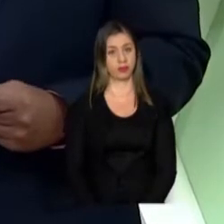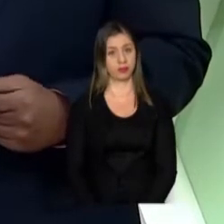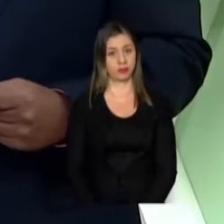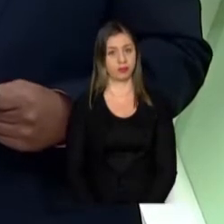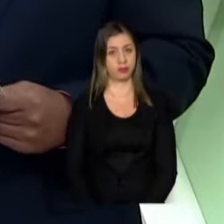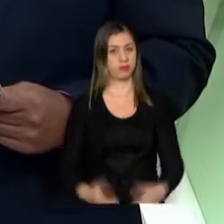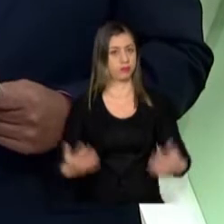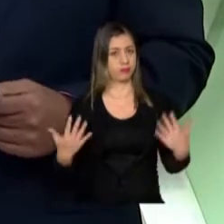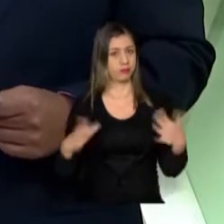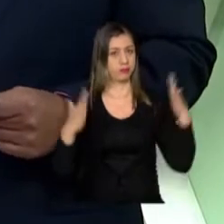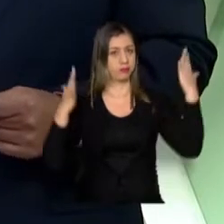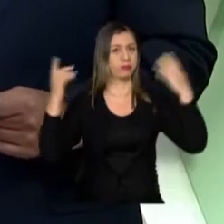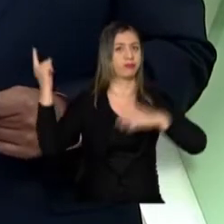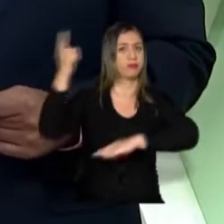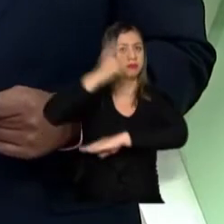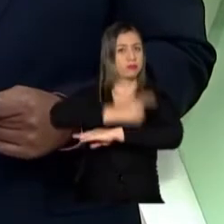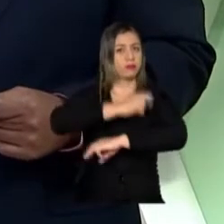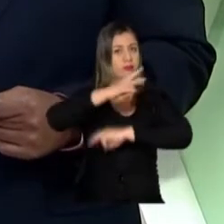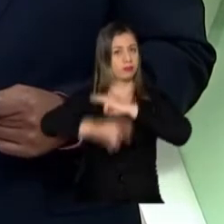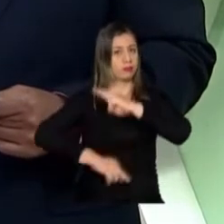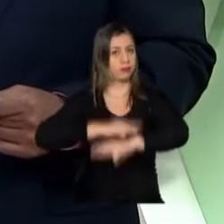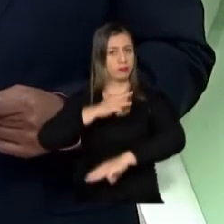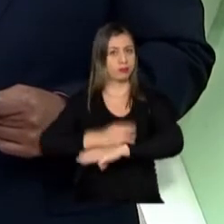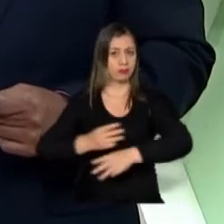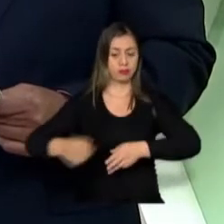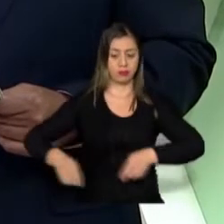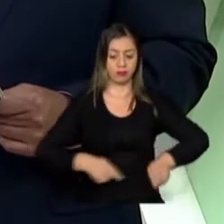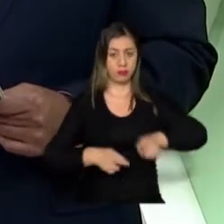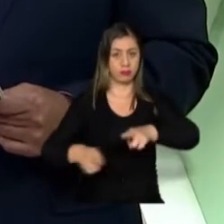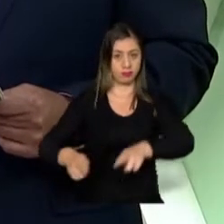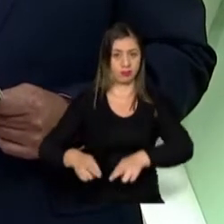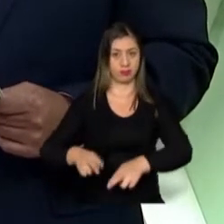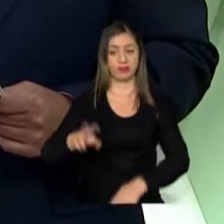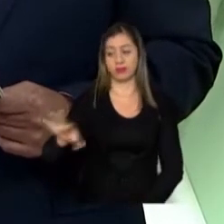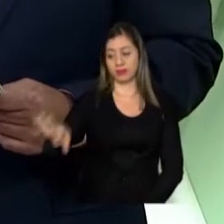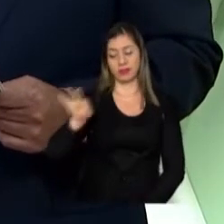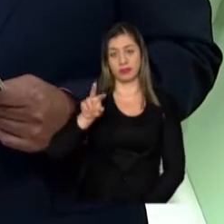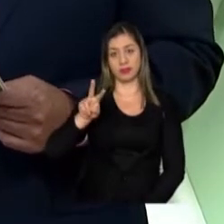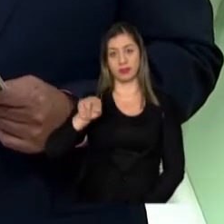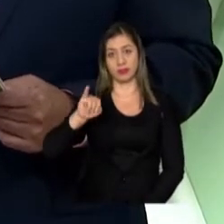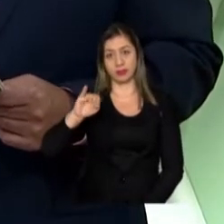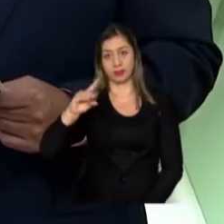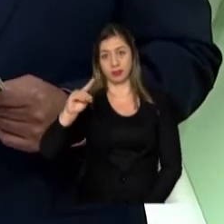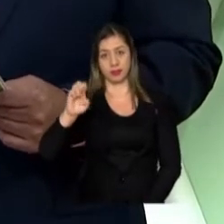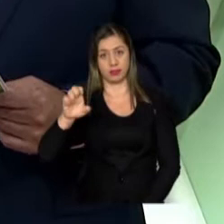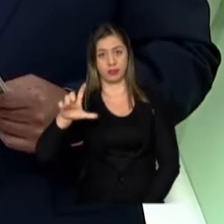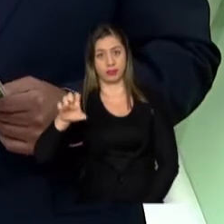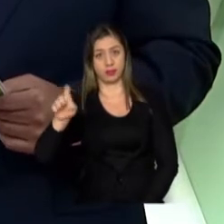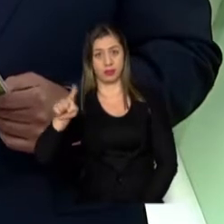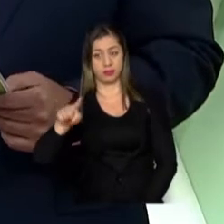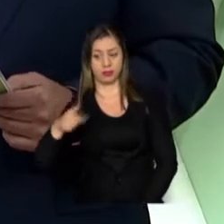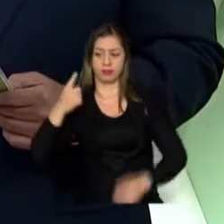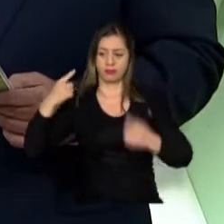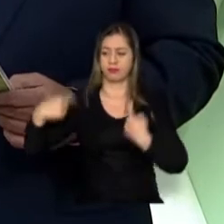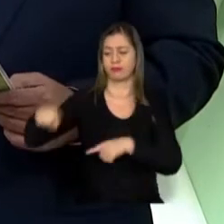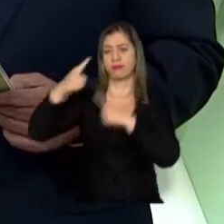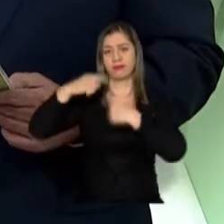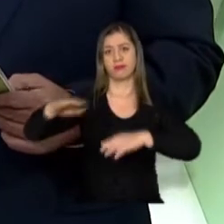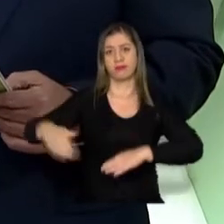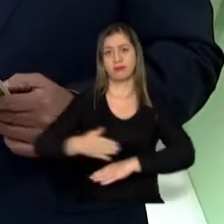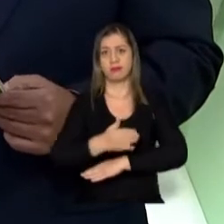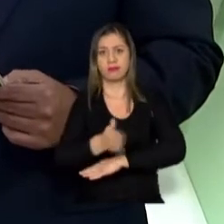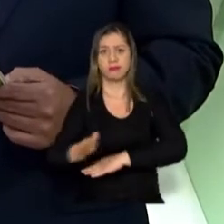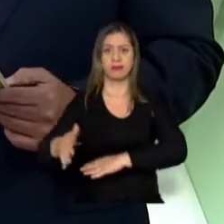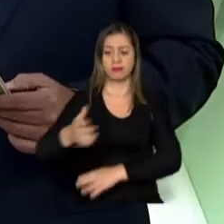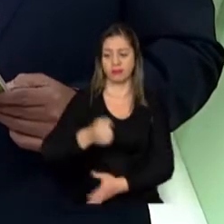Para la celebración del Día Mundial de los Humedales se escogió como escenario la Madre Vieja Videles, un paraíso para el ecoturismo y la pesca que es